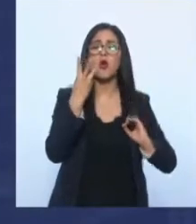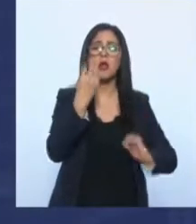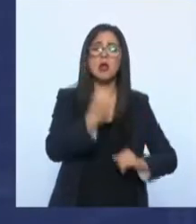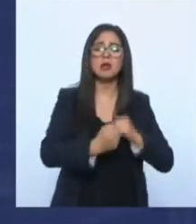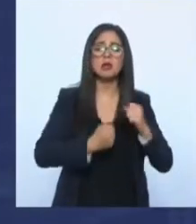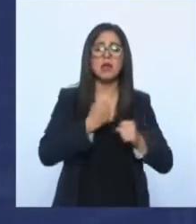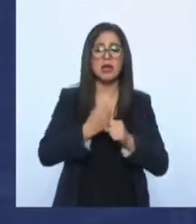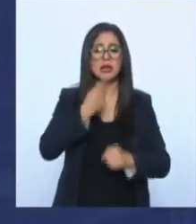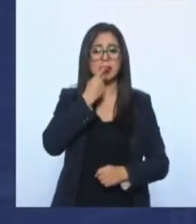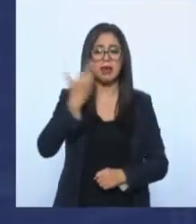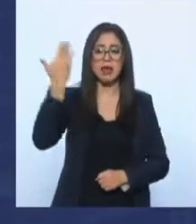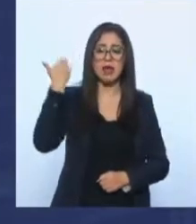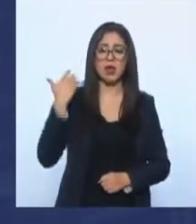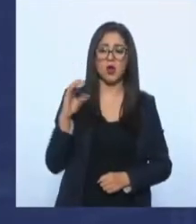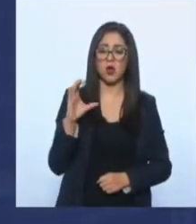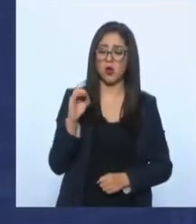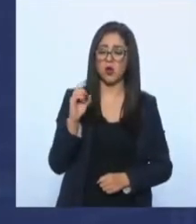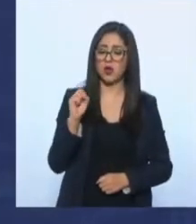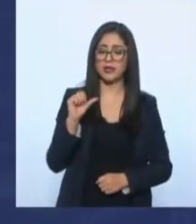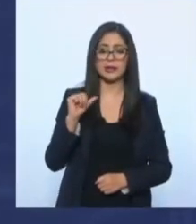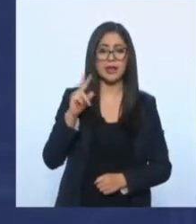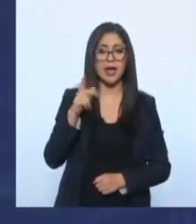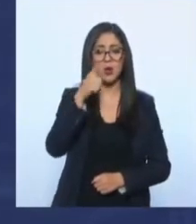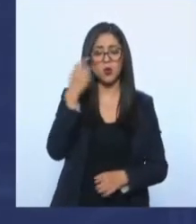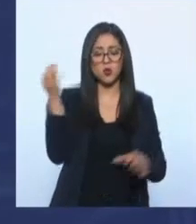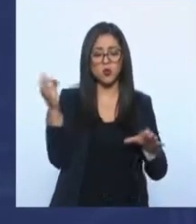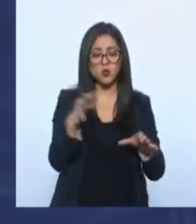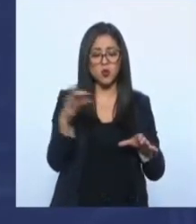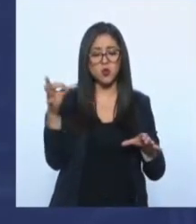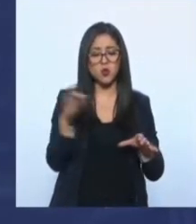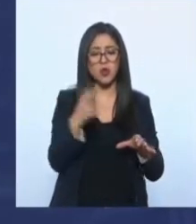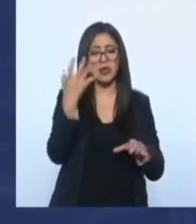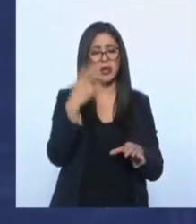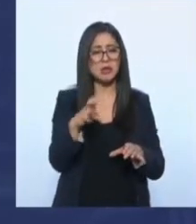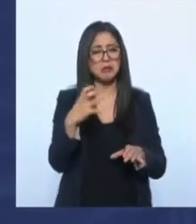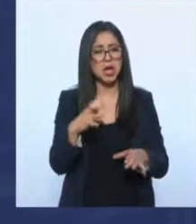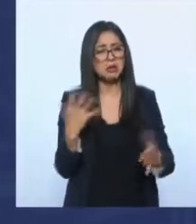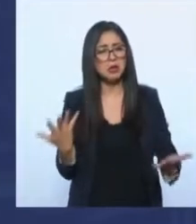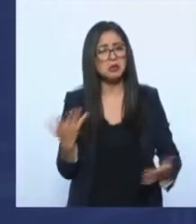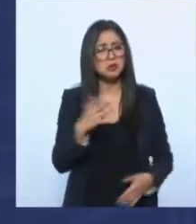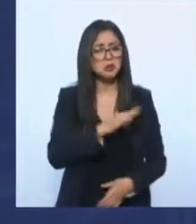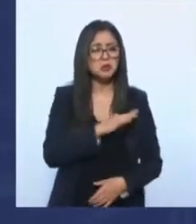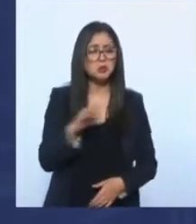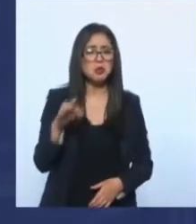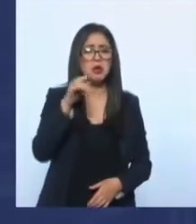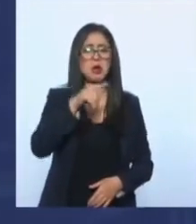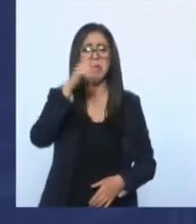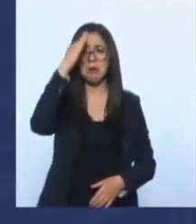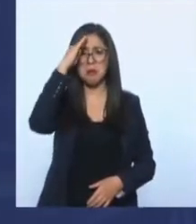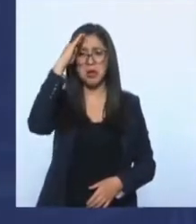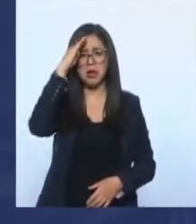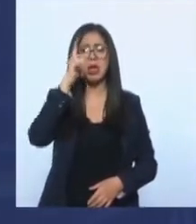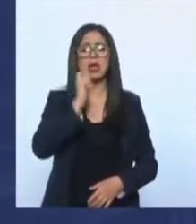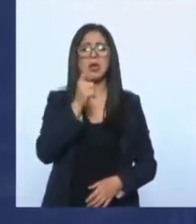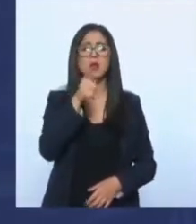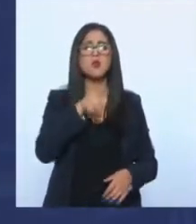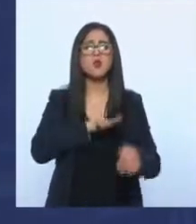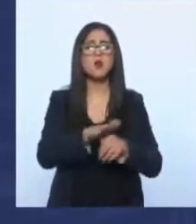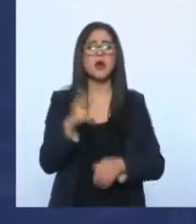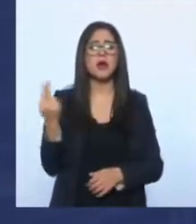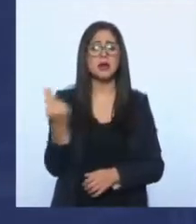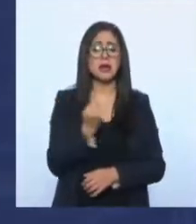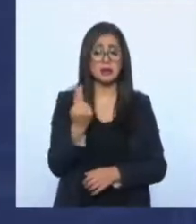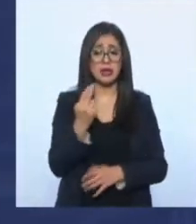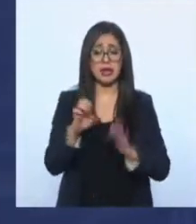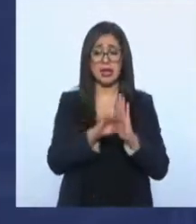10 pesitos, inclusive podría servir un tanto si la adaptamos para el tema de las necesidades que tenemos. Hablábamos de que